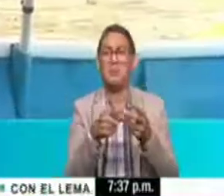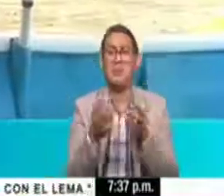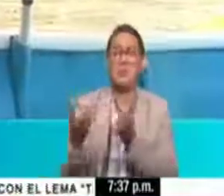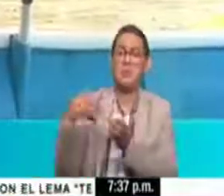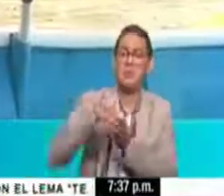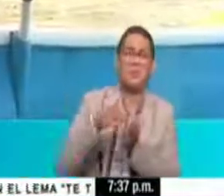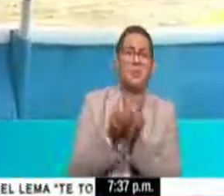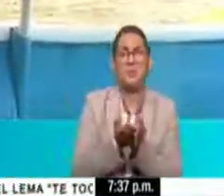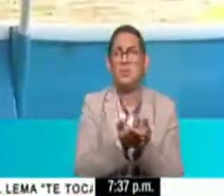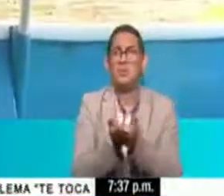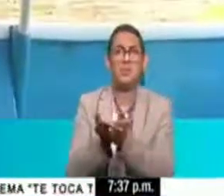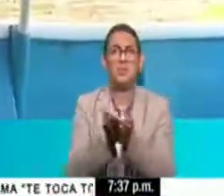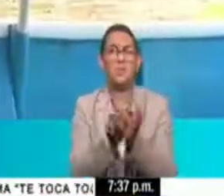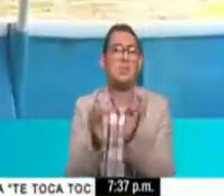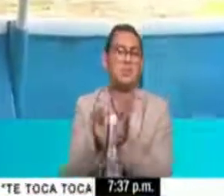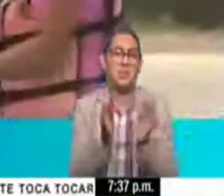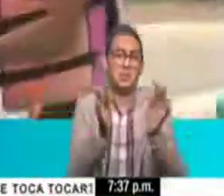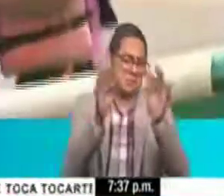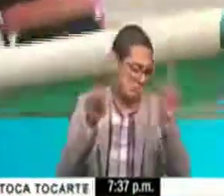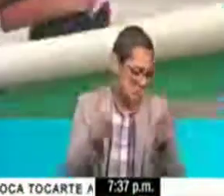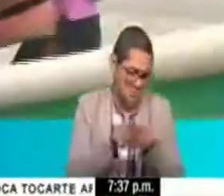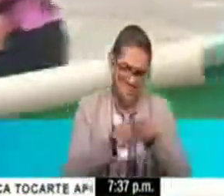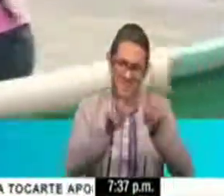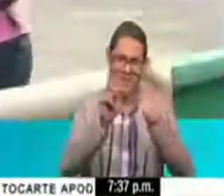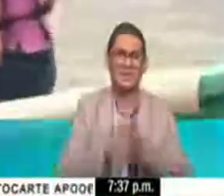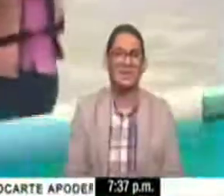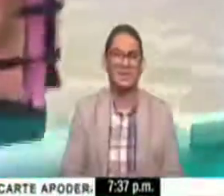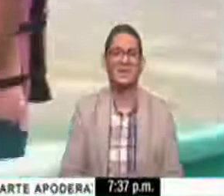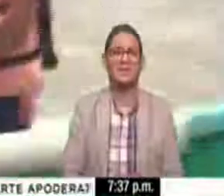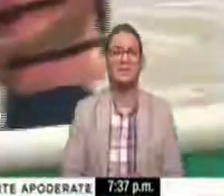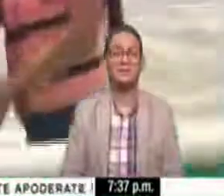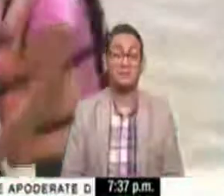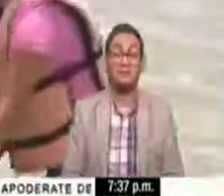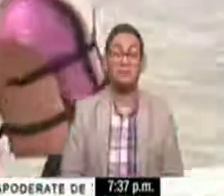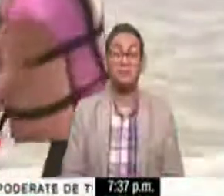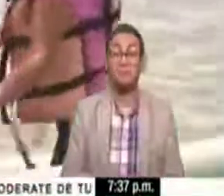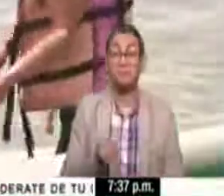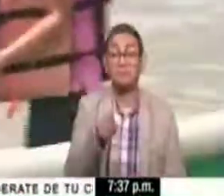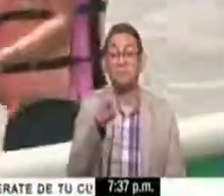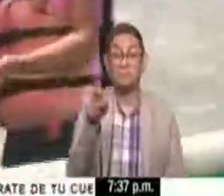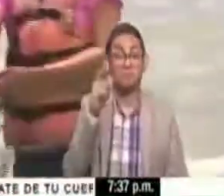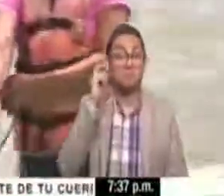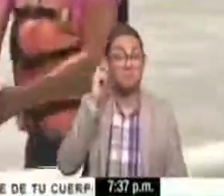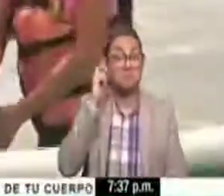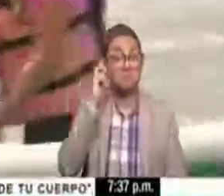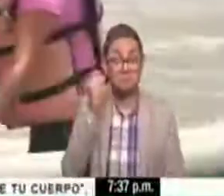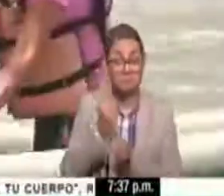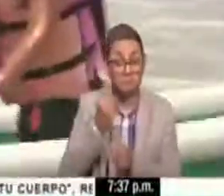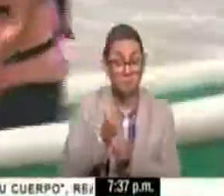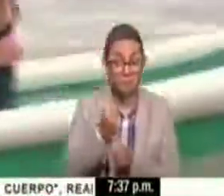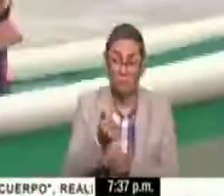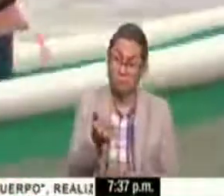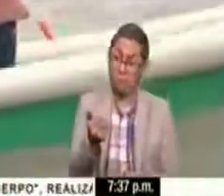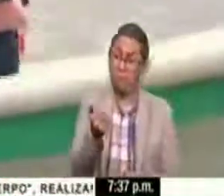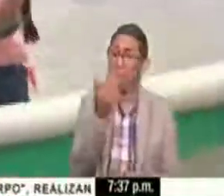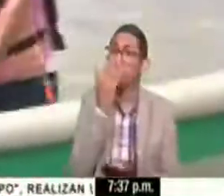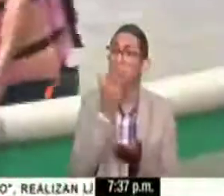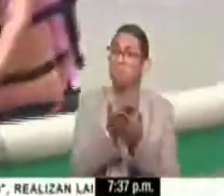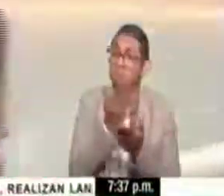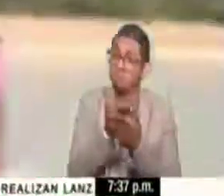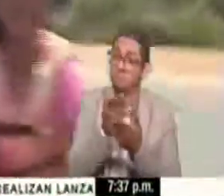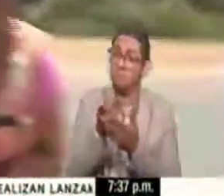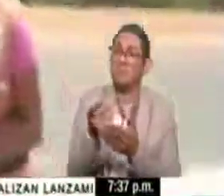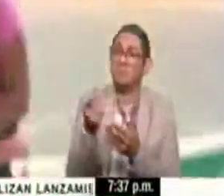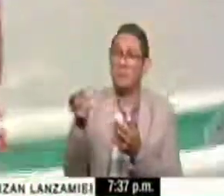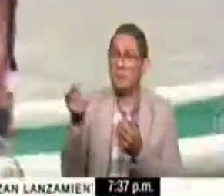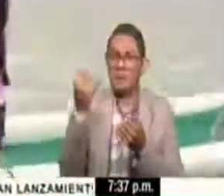turismo cuando hay la oportunidad. En las organizaciones pesqueras, el trabajo de la mujer ha sido determinante en la